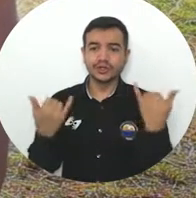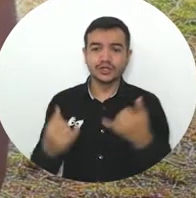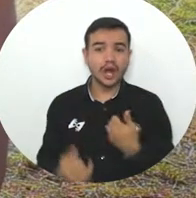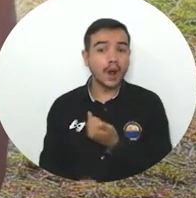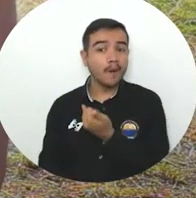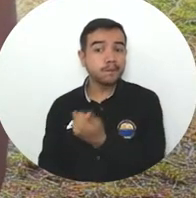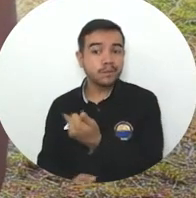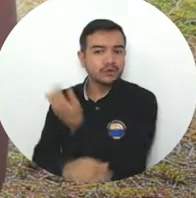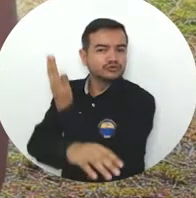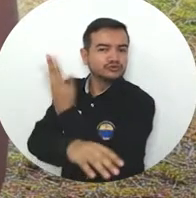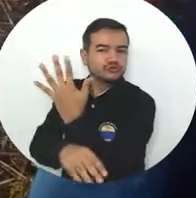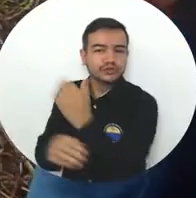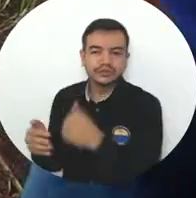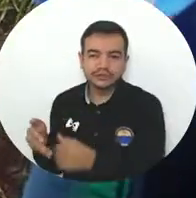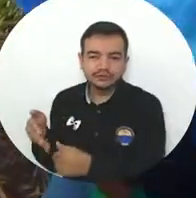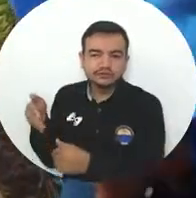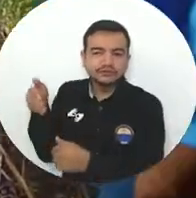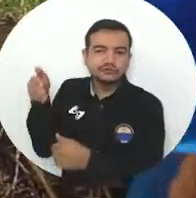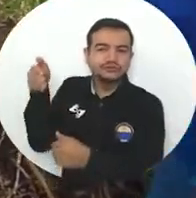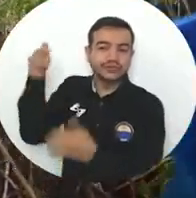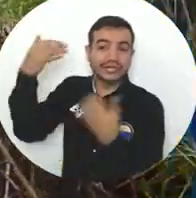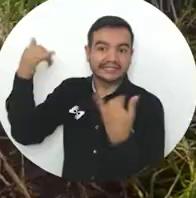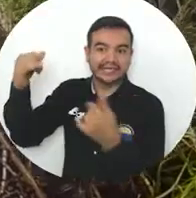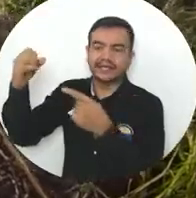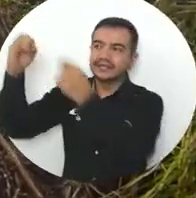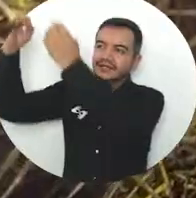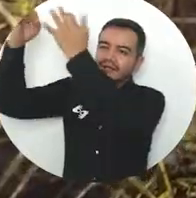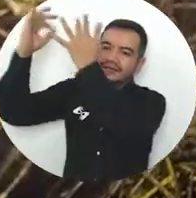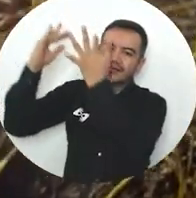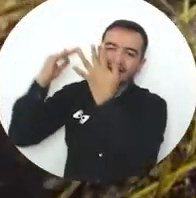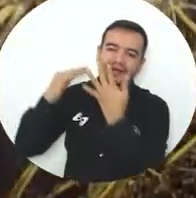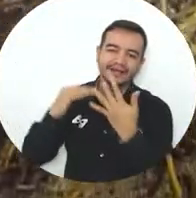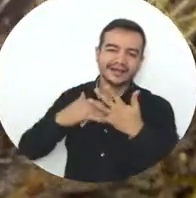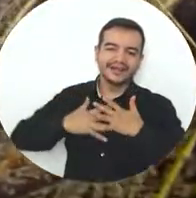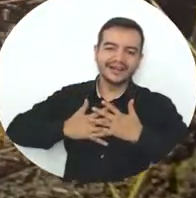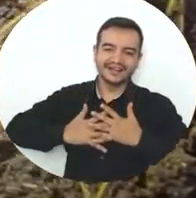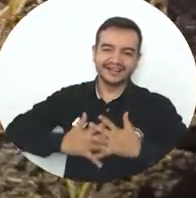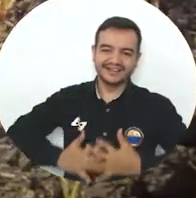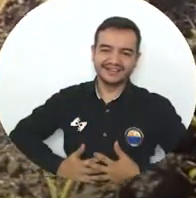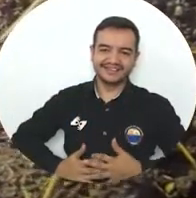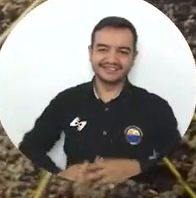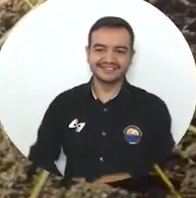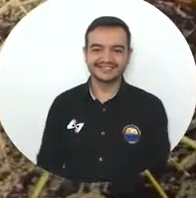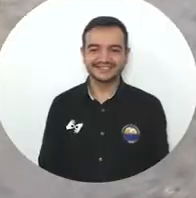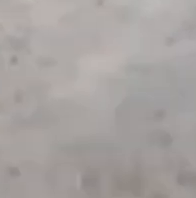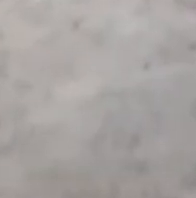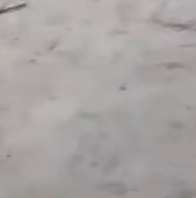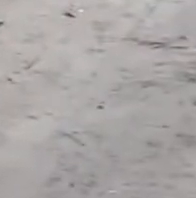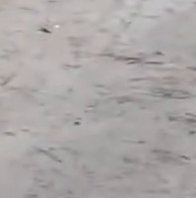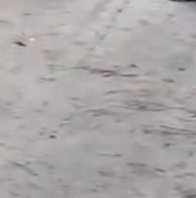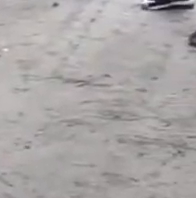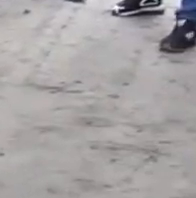pequeño bosque juvenil que alcanza a dar una gran sombra para la zona donde se siembra.